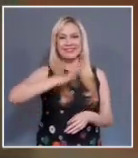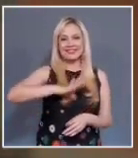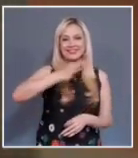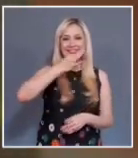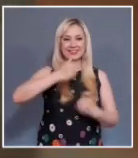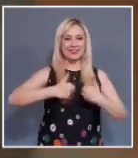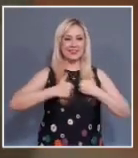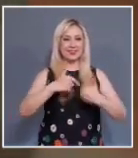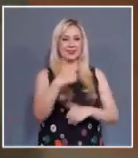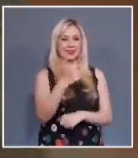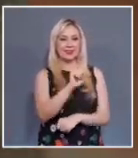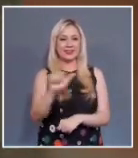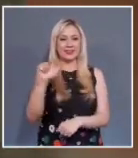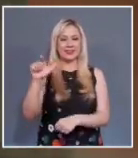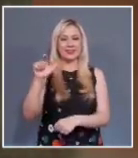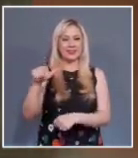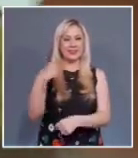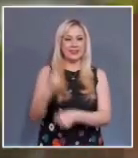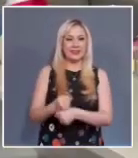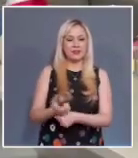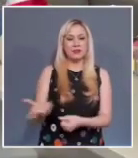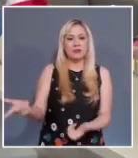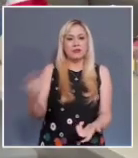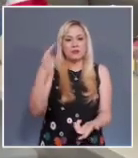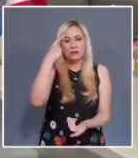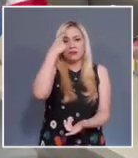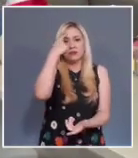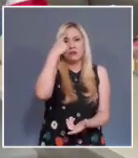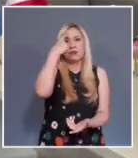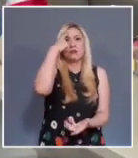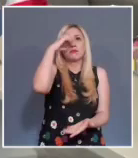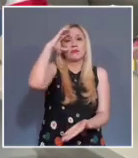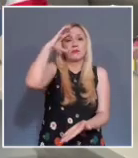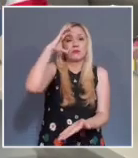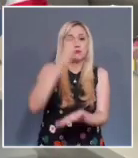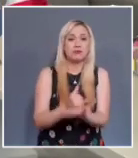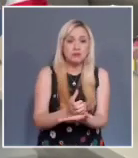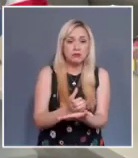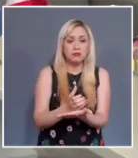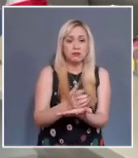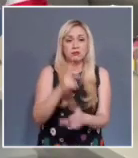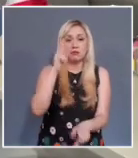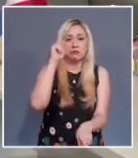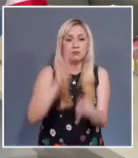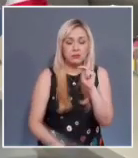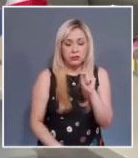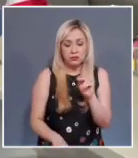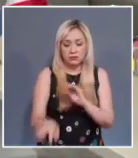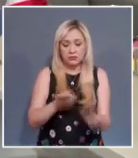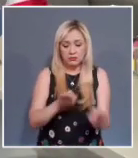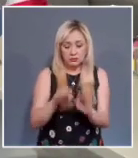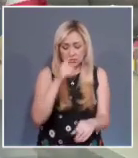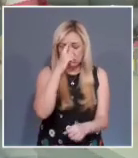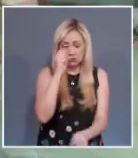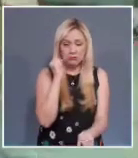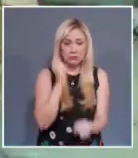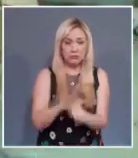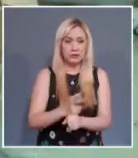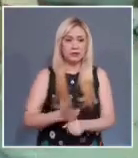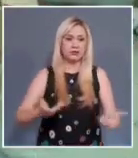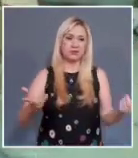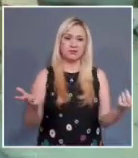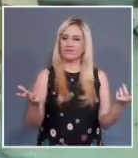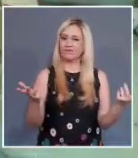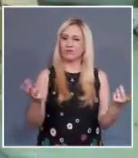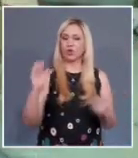físicos y psicológicos para toda su vida. En su mensaje, indicó que la OIT cuenta con los convenios